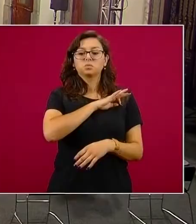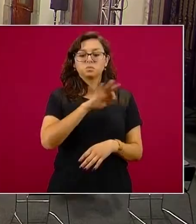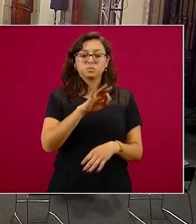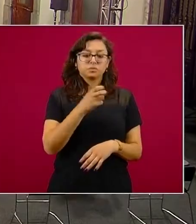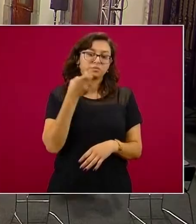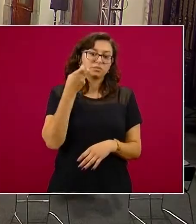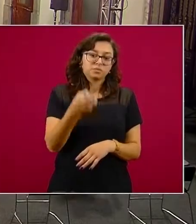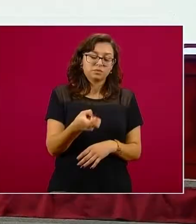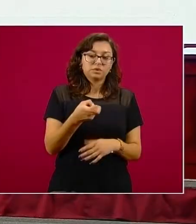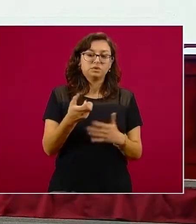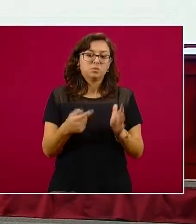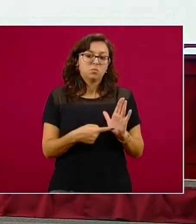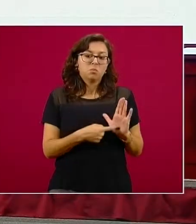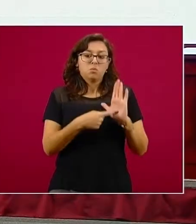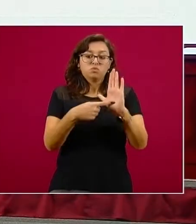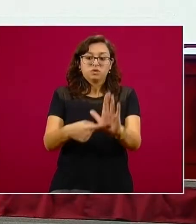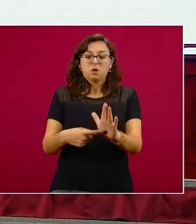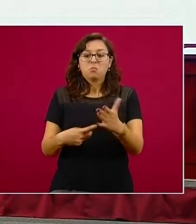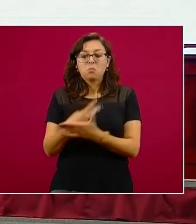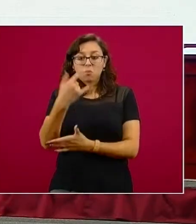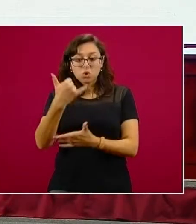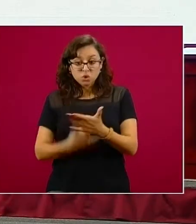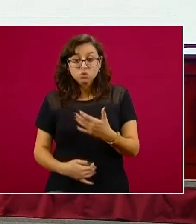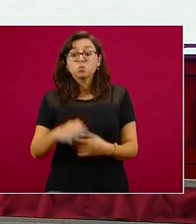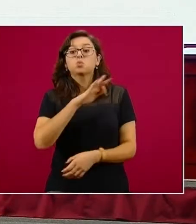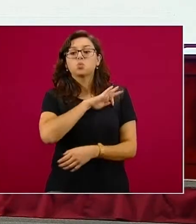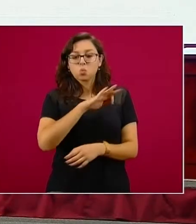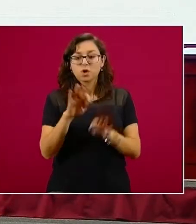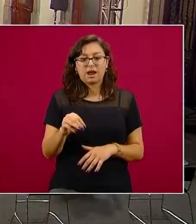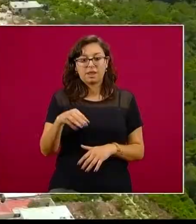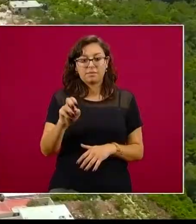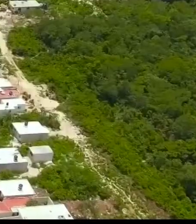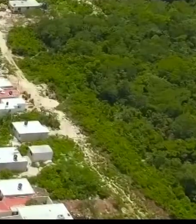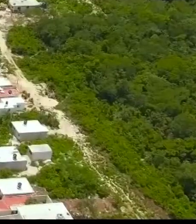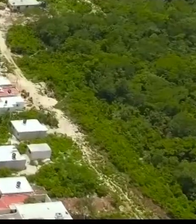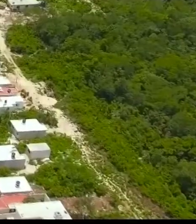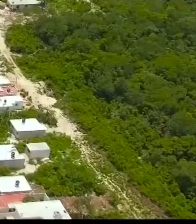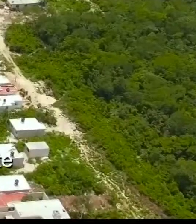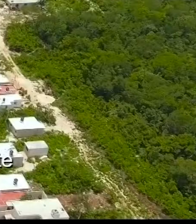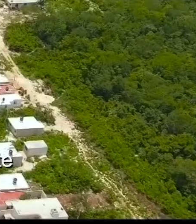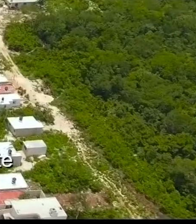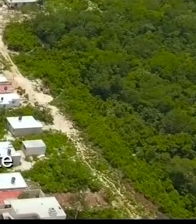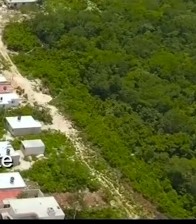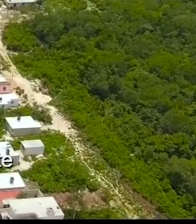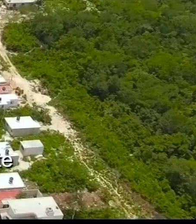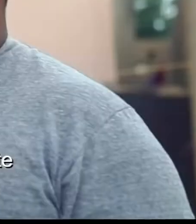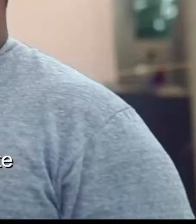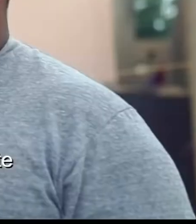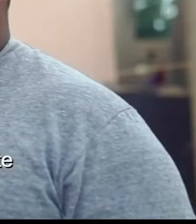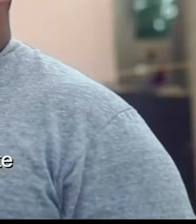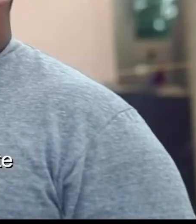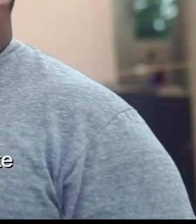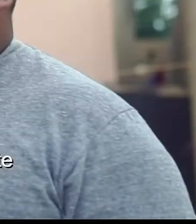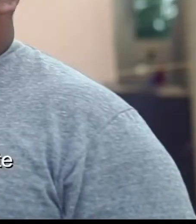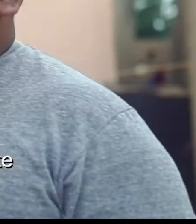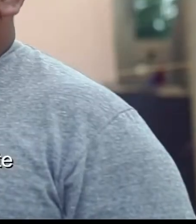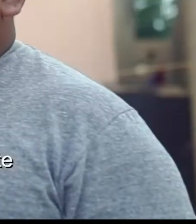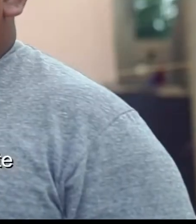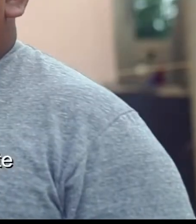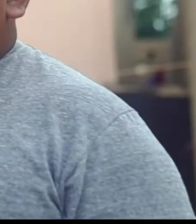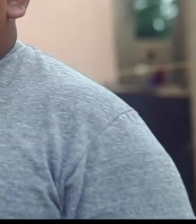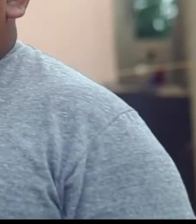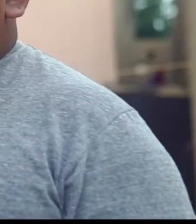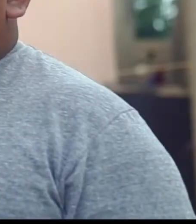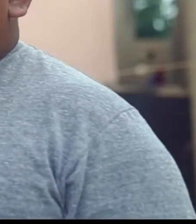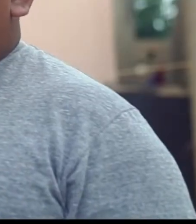Política Nacional de Suelo de la Secretaría de Desarrollo Agrario, Territorial y Urbano, José Alfonso Iracheta, al exponer